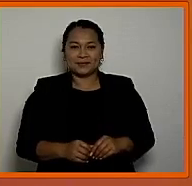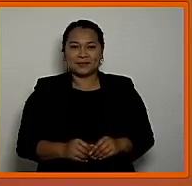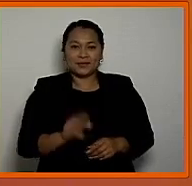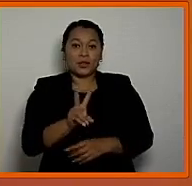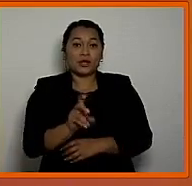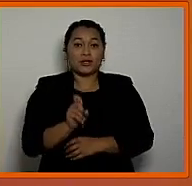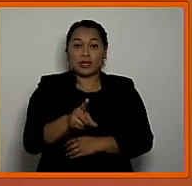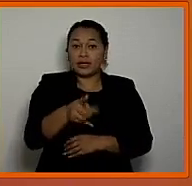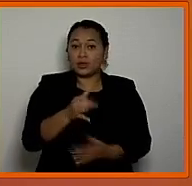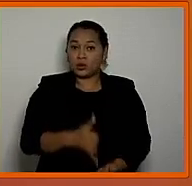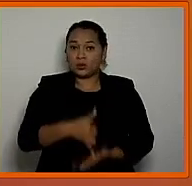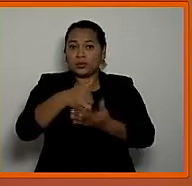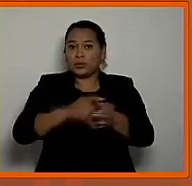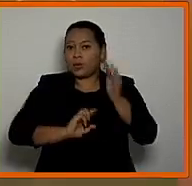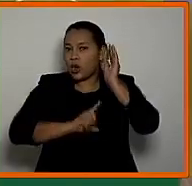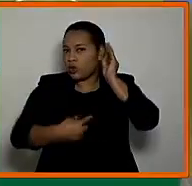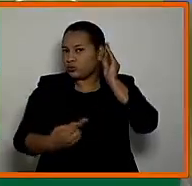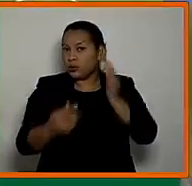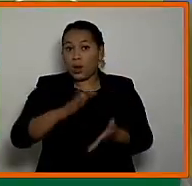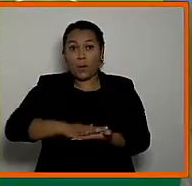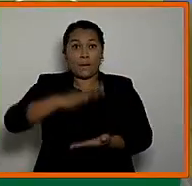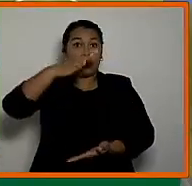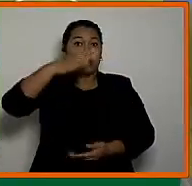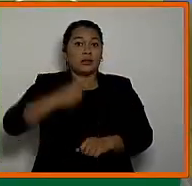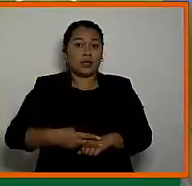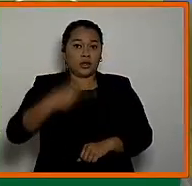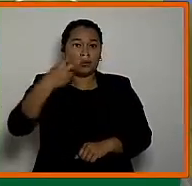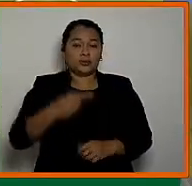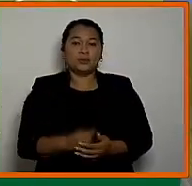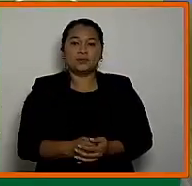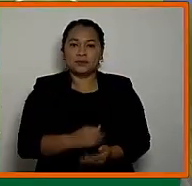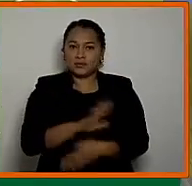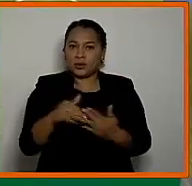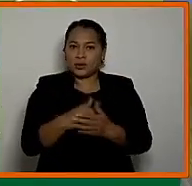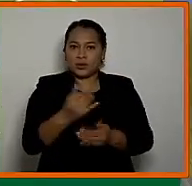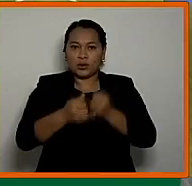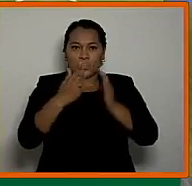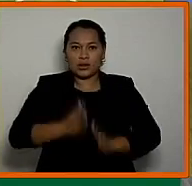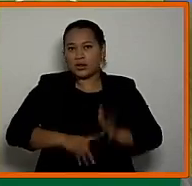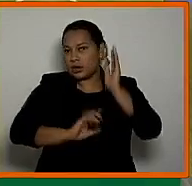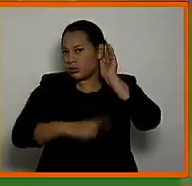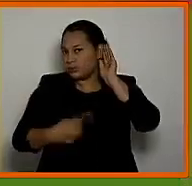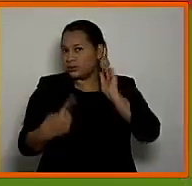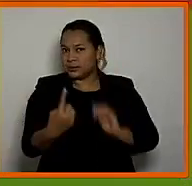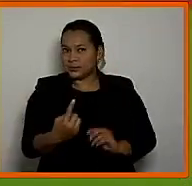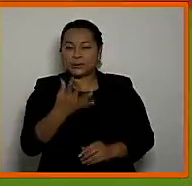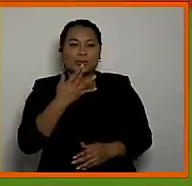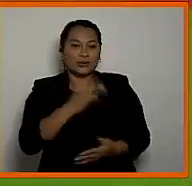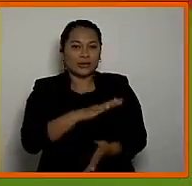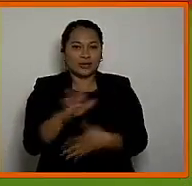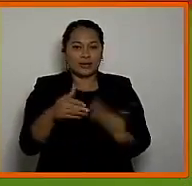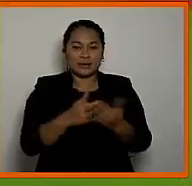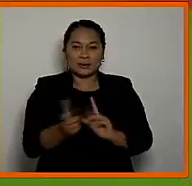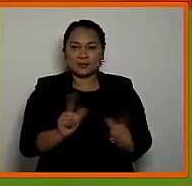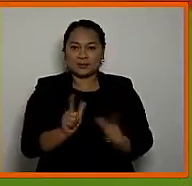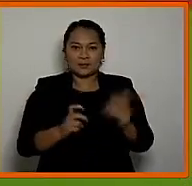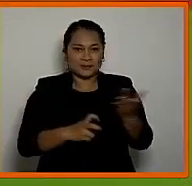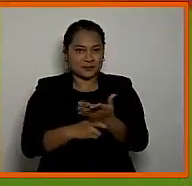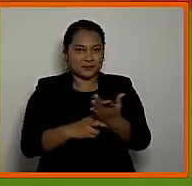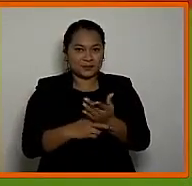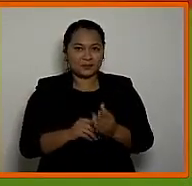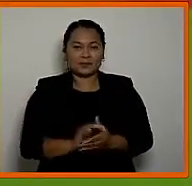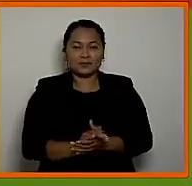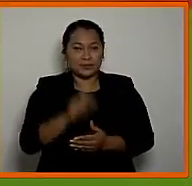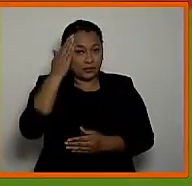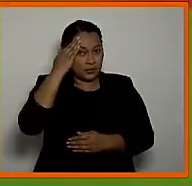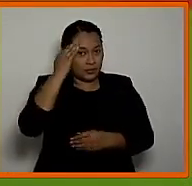2X. Recuerda, tu premio se multiplica por 2 en diaria, pero si sos jugador para más 1, te deseo muchísima suerte, ten tu boleto en mano, porque